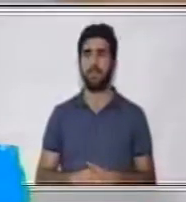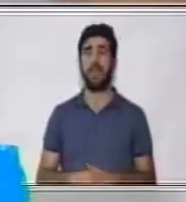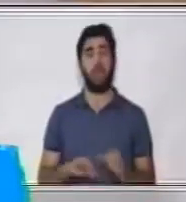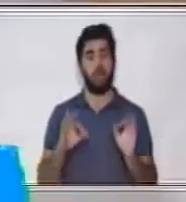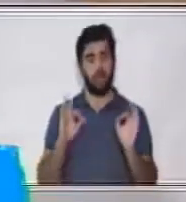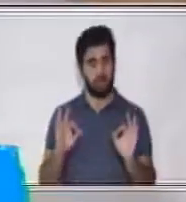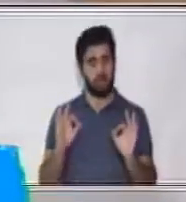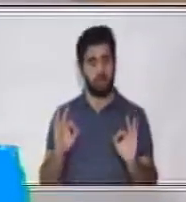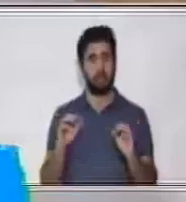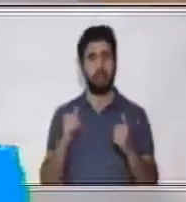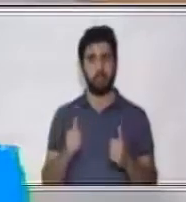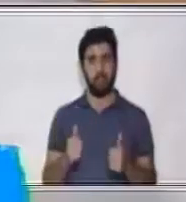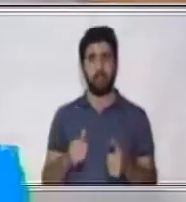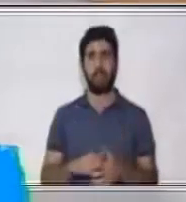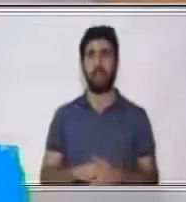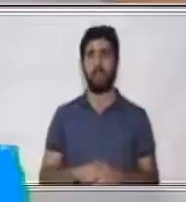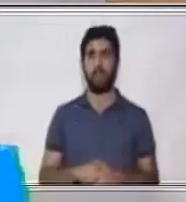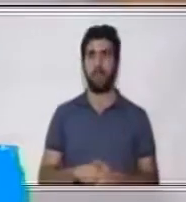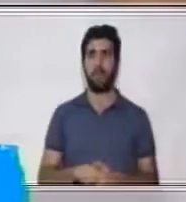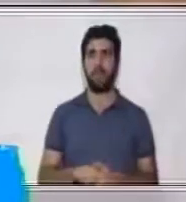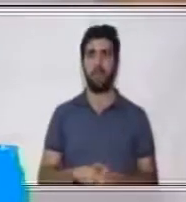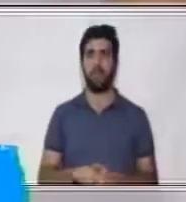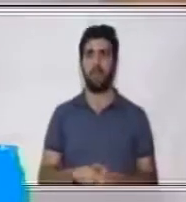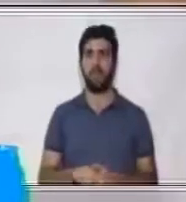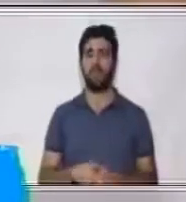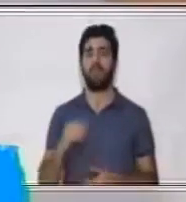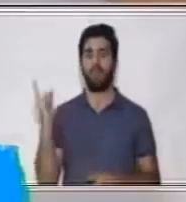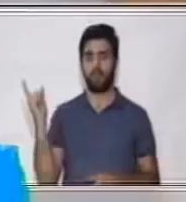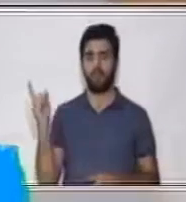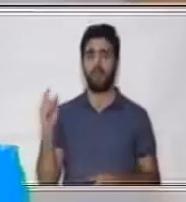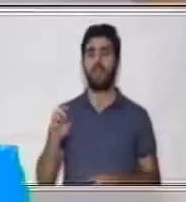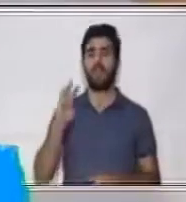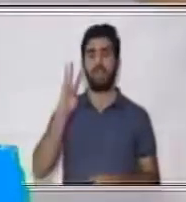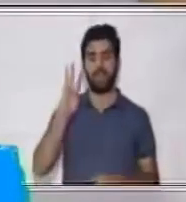Excelente. Los 3